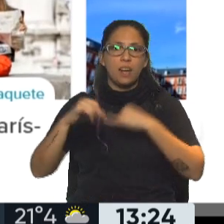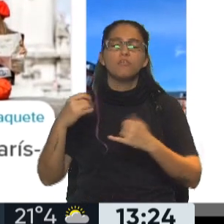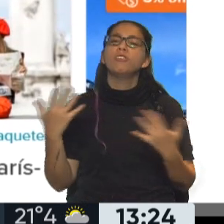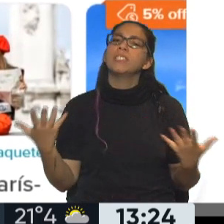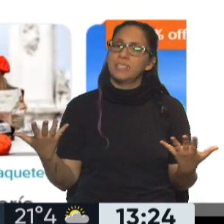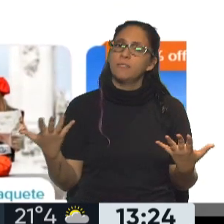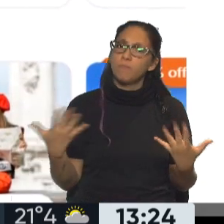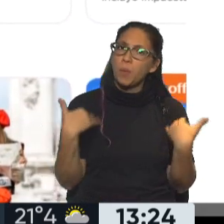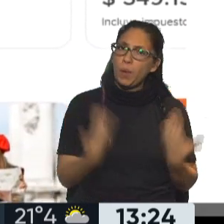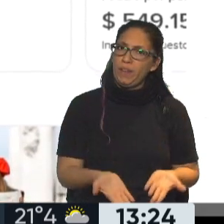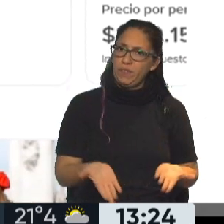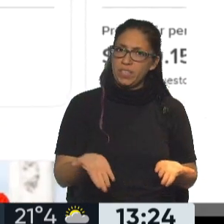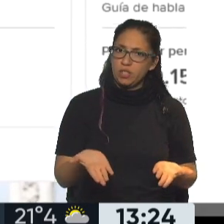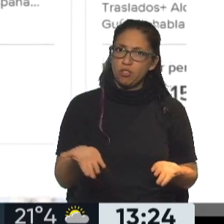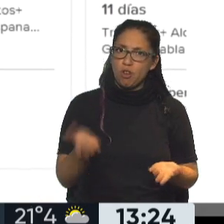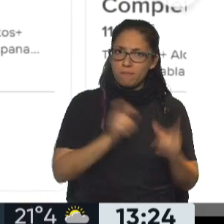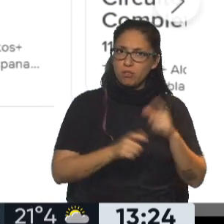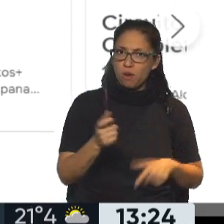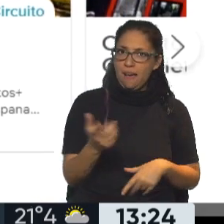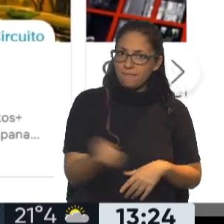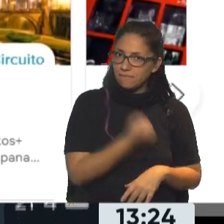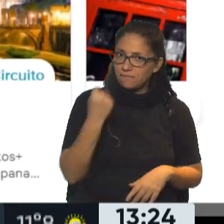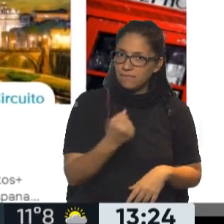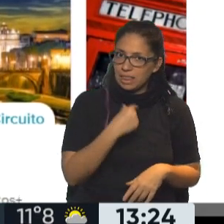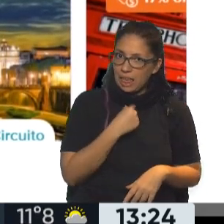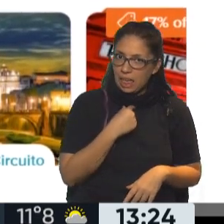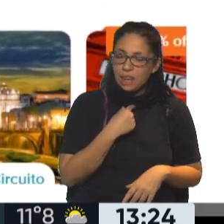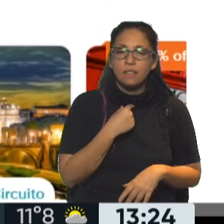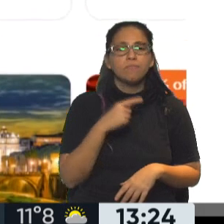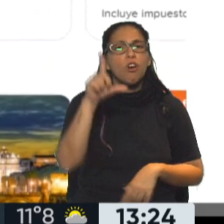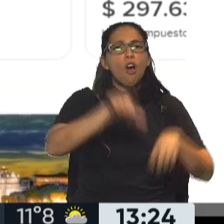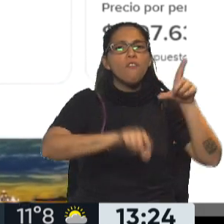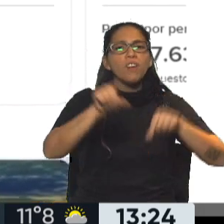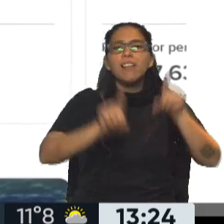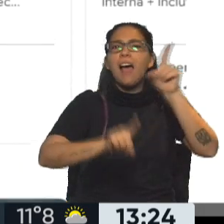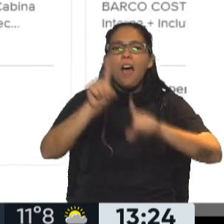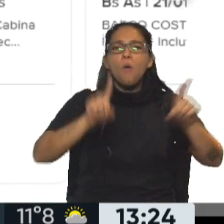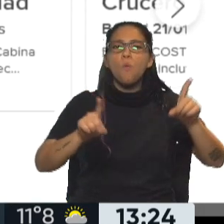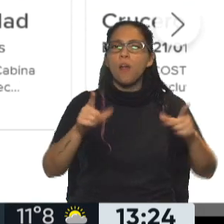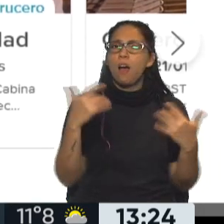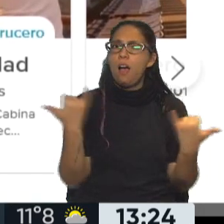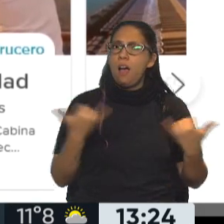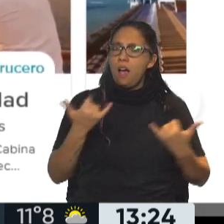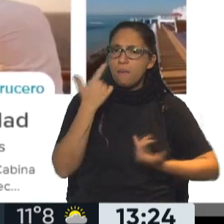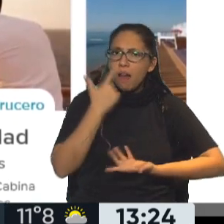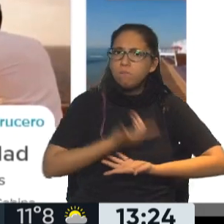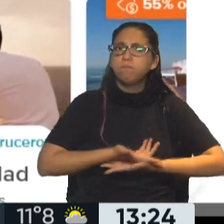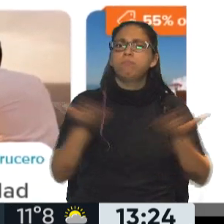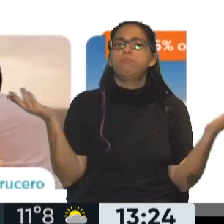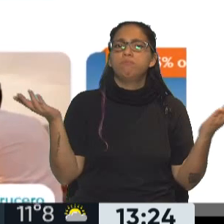es una es un beneficio que la gente Busca muchísimo algunas ofertas que puedas destacar teniendo en cuenta bueno